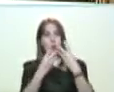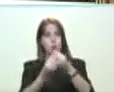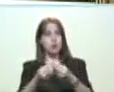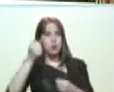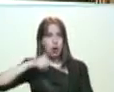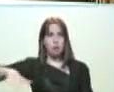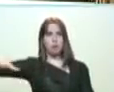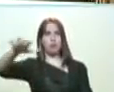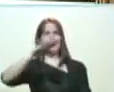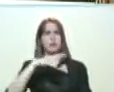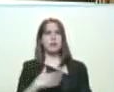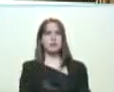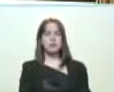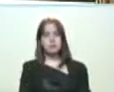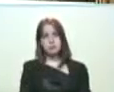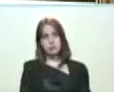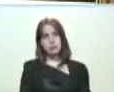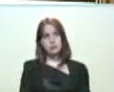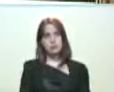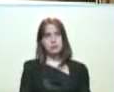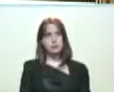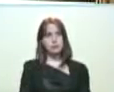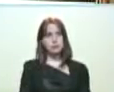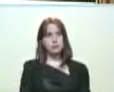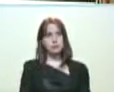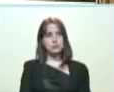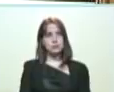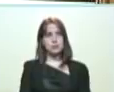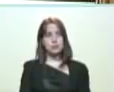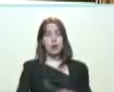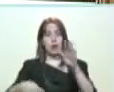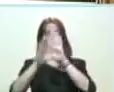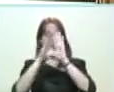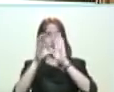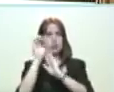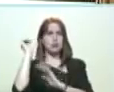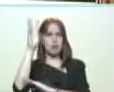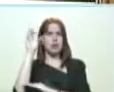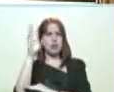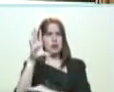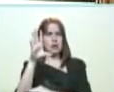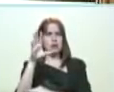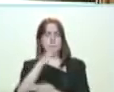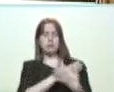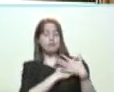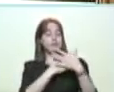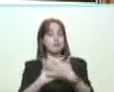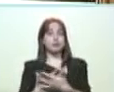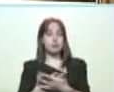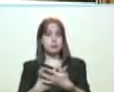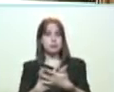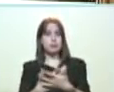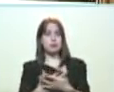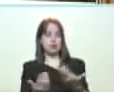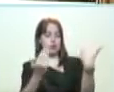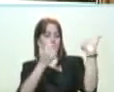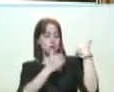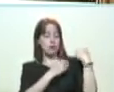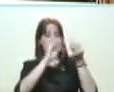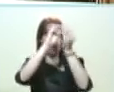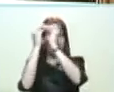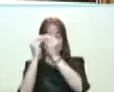pueblo, para que la constituyente cumpla su tarea de